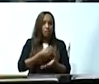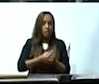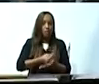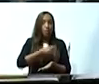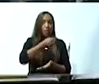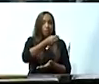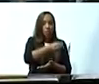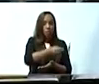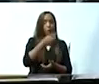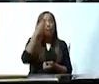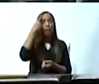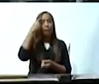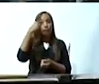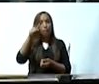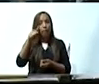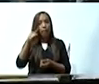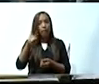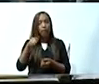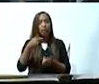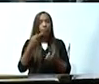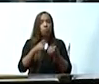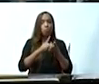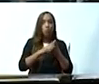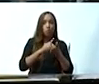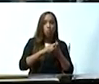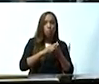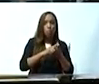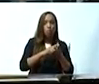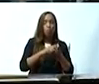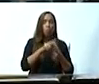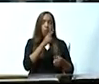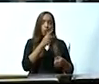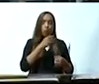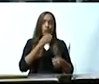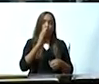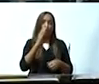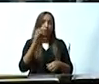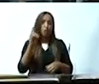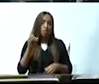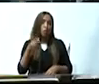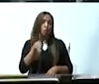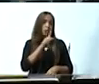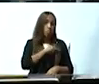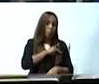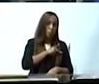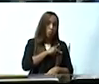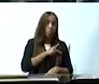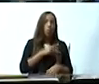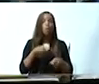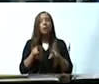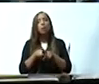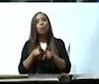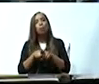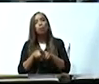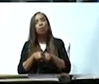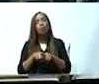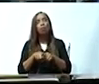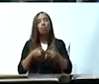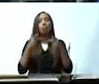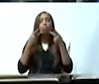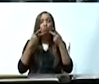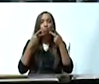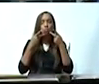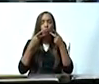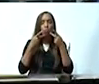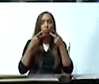este Congreso, que permite la alianza público-privado. De manera que además del gasto de